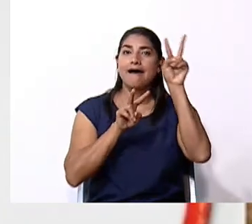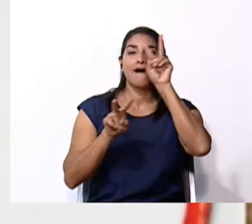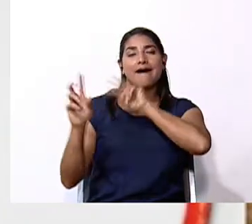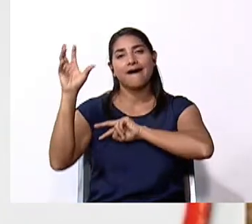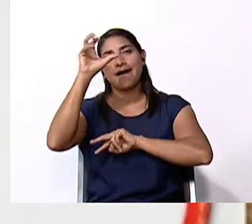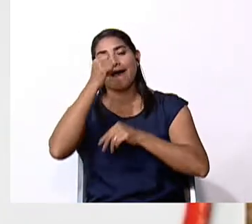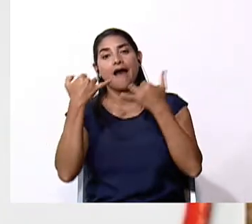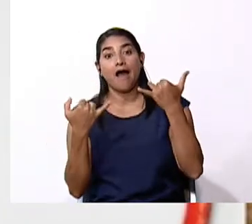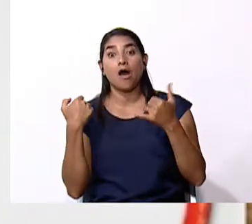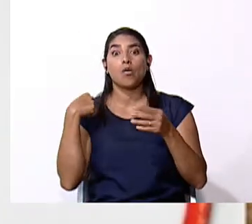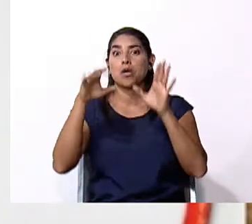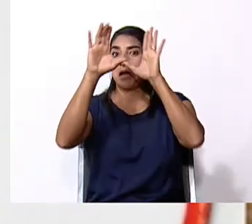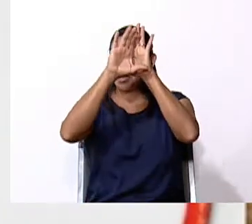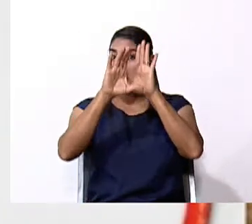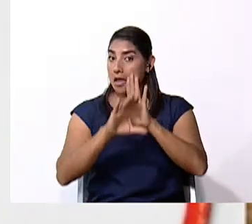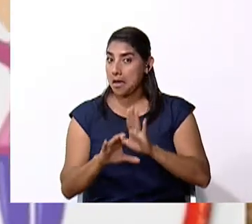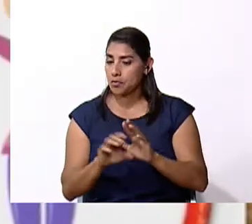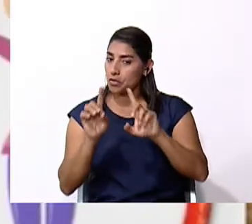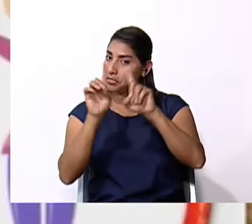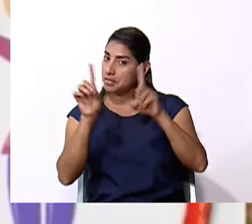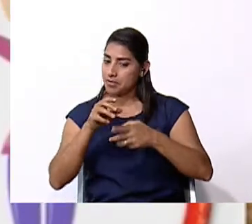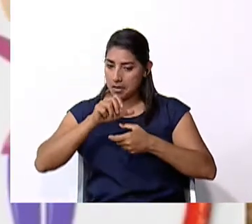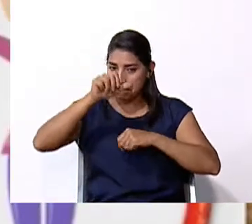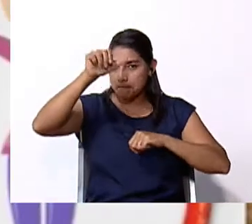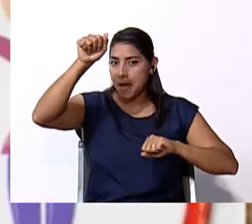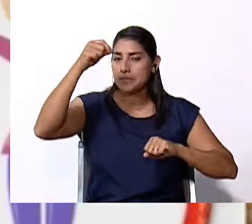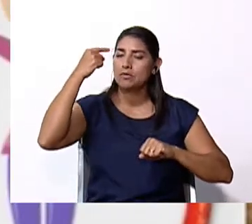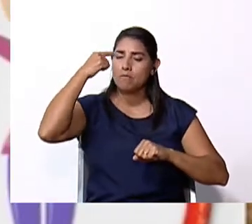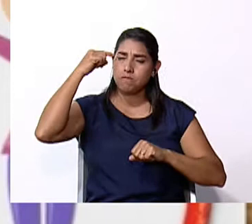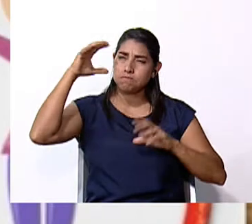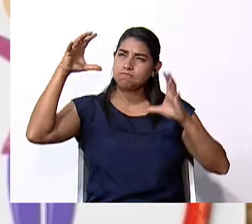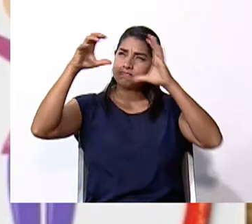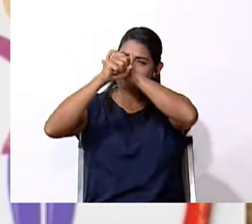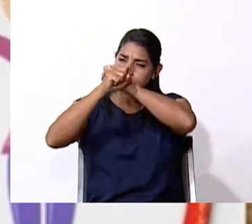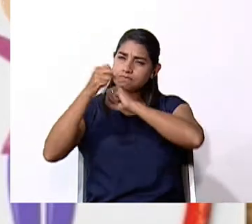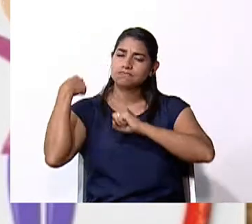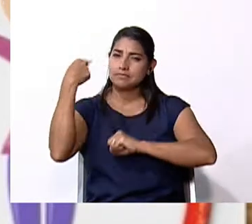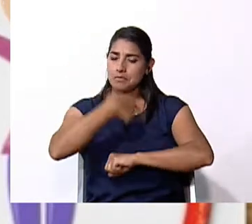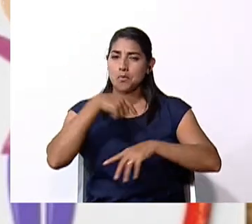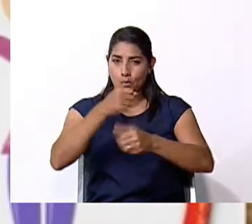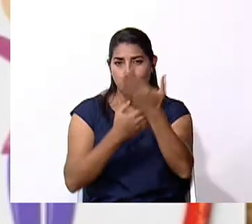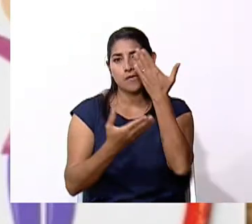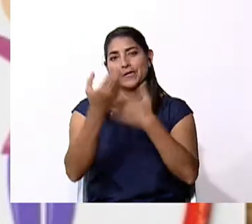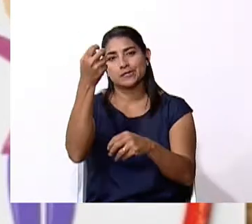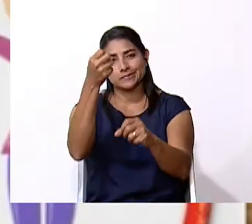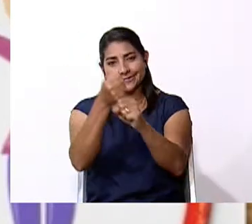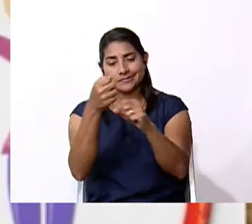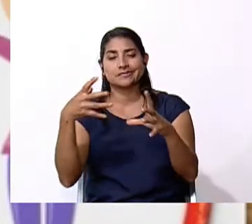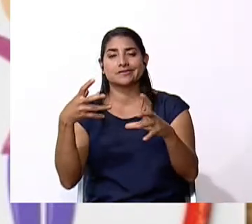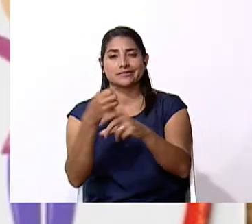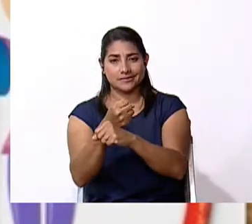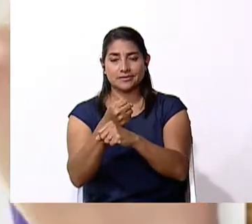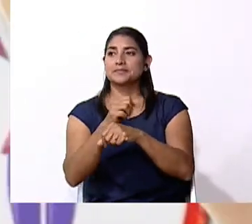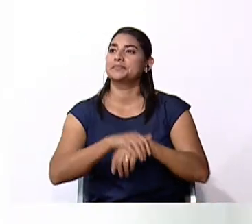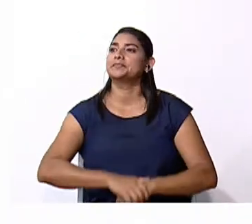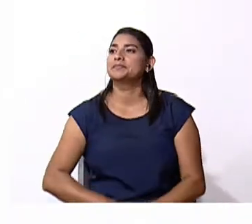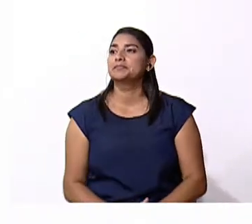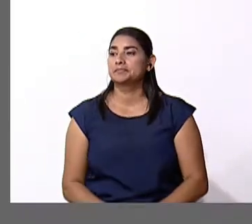Y ahora, unos ejemplos de los diferentes mapas conceptuales que podéis confeccionar.